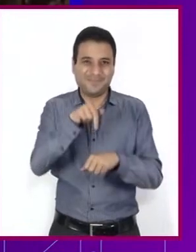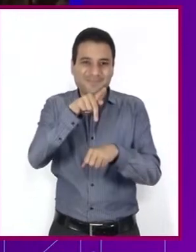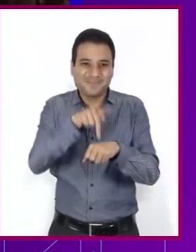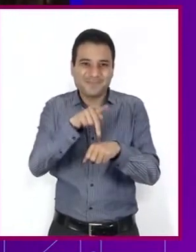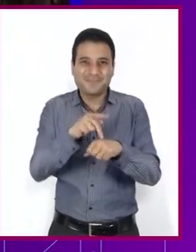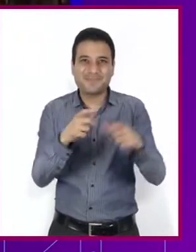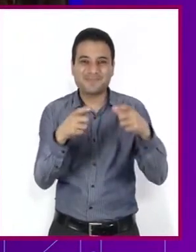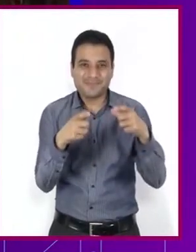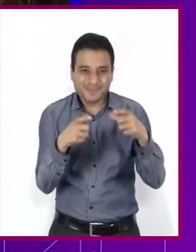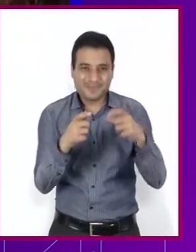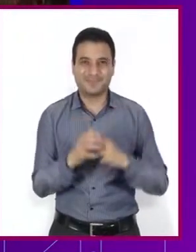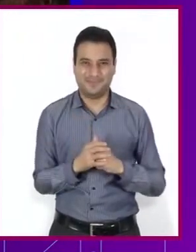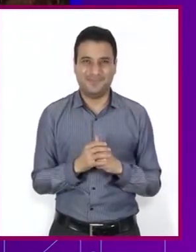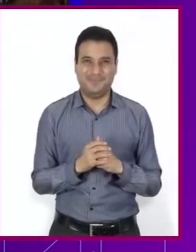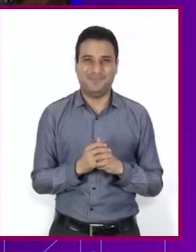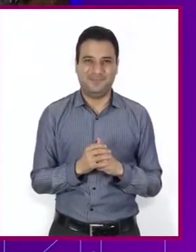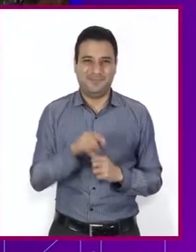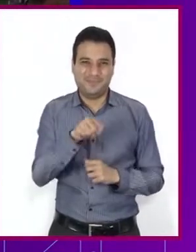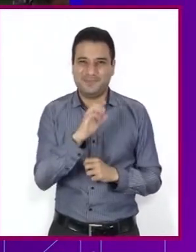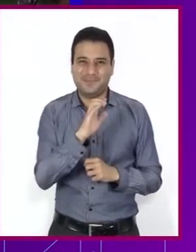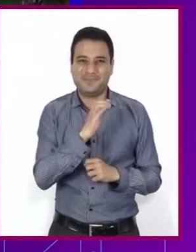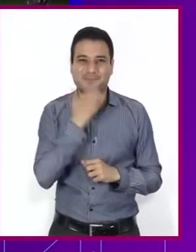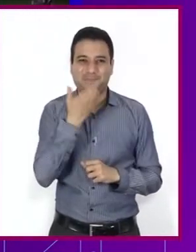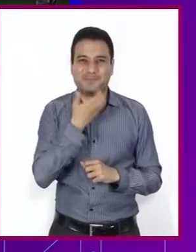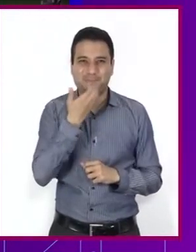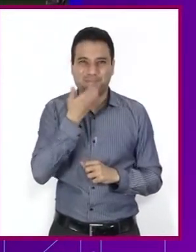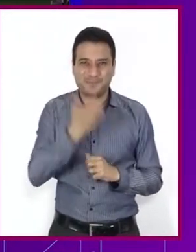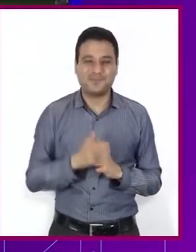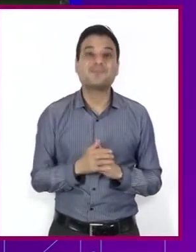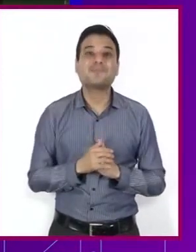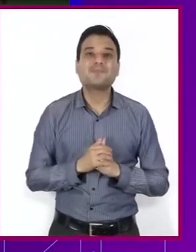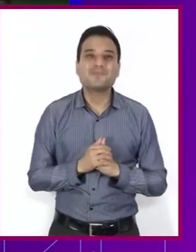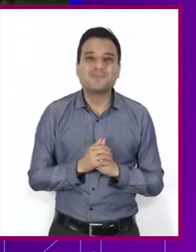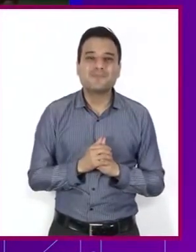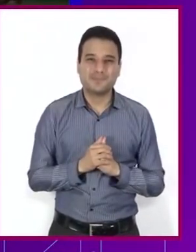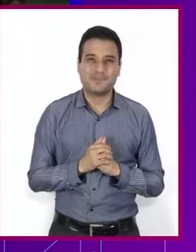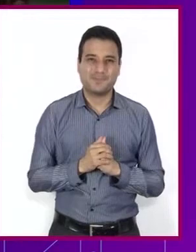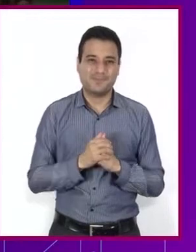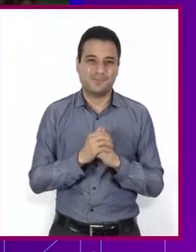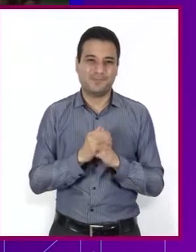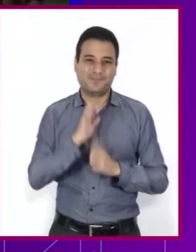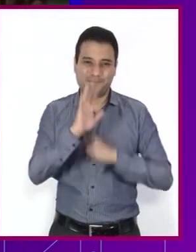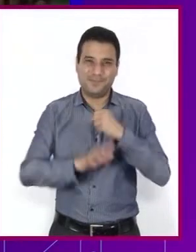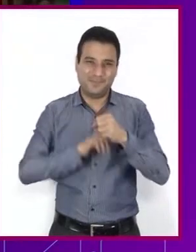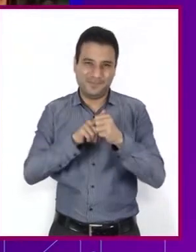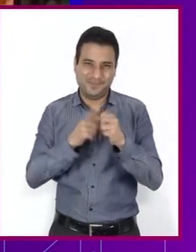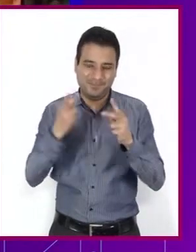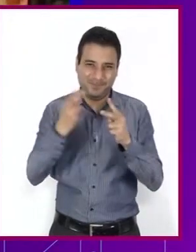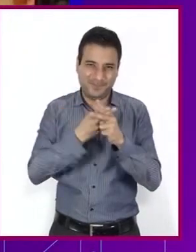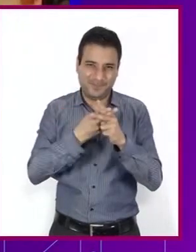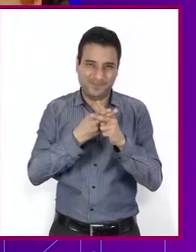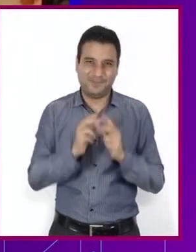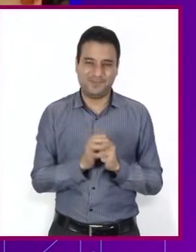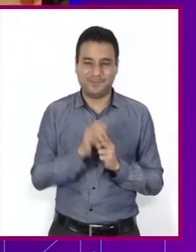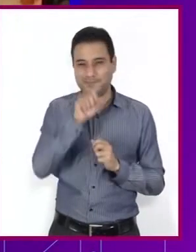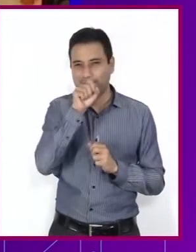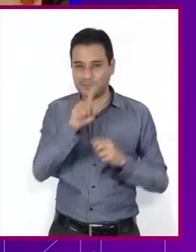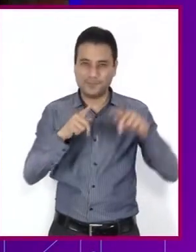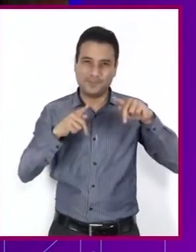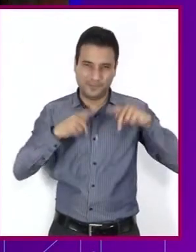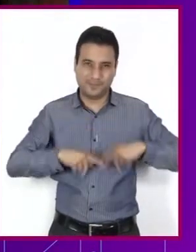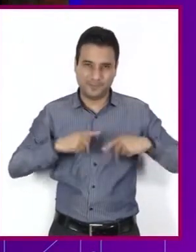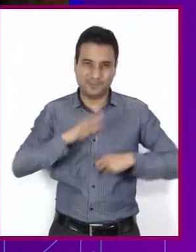circular donde se escenificaba el rayamiento o sacrificio gladiatorio, la ceremonia principal